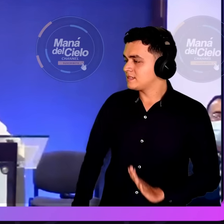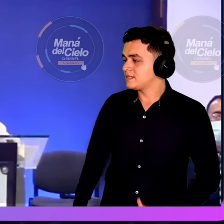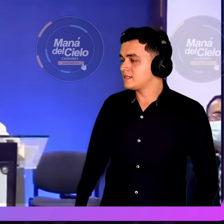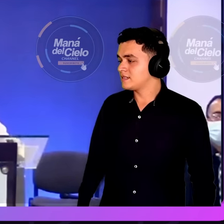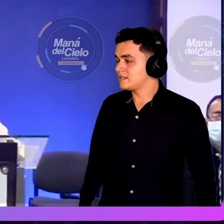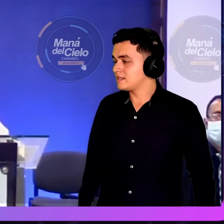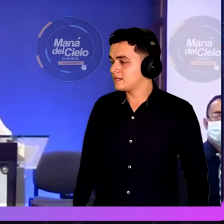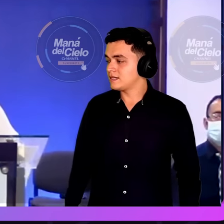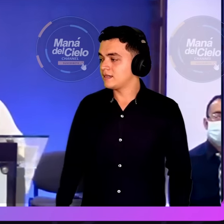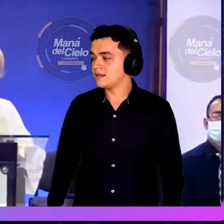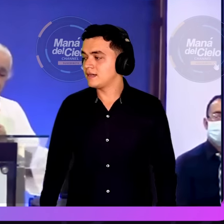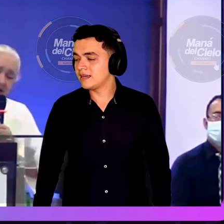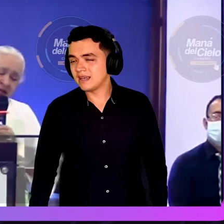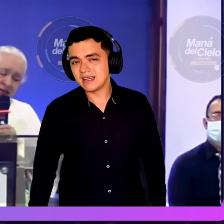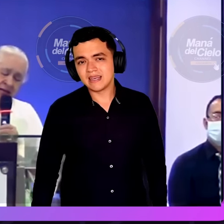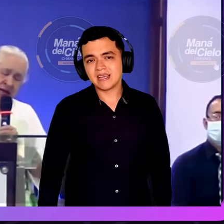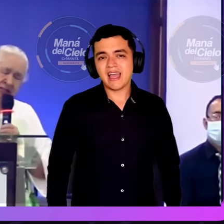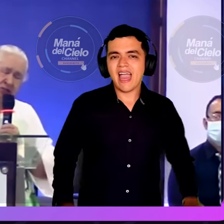Ayúdanos, Señor.